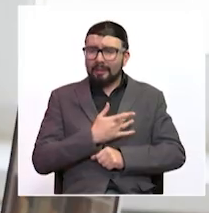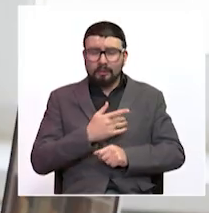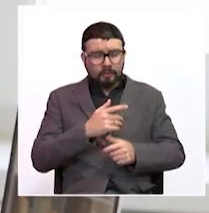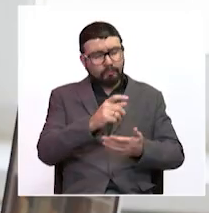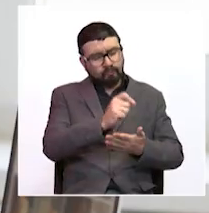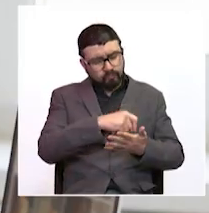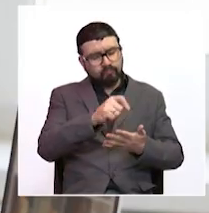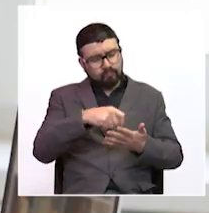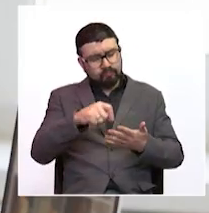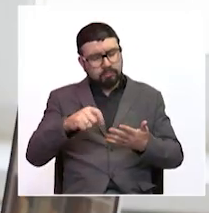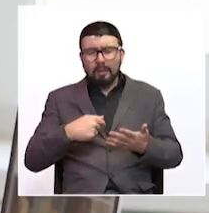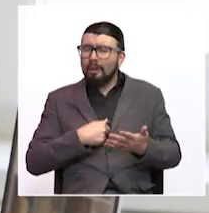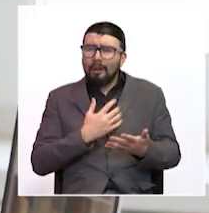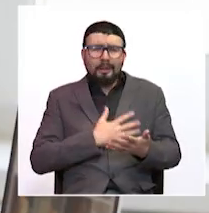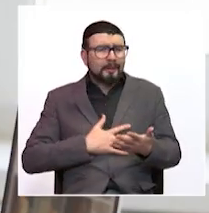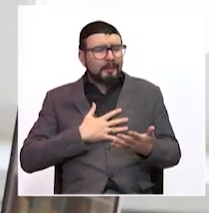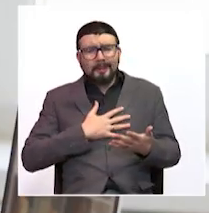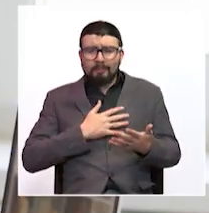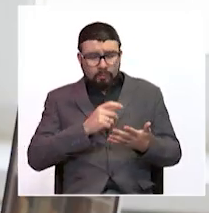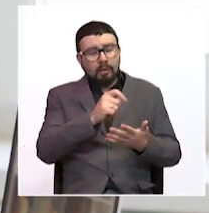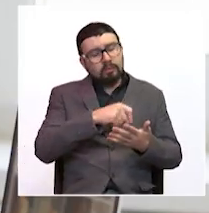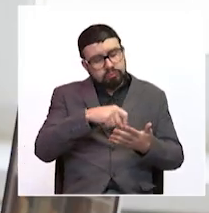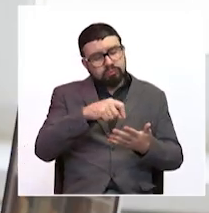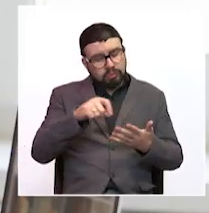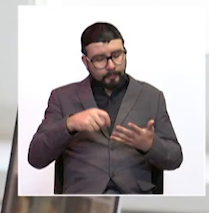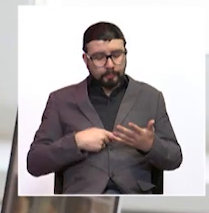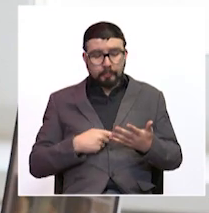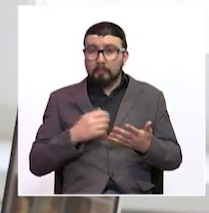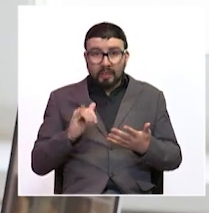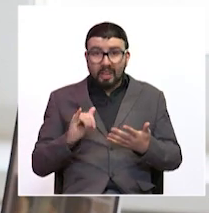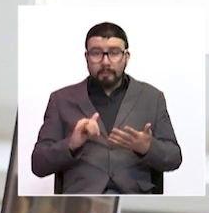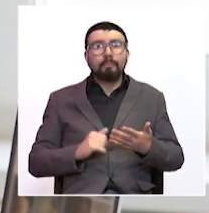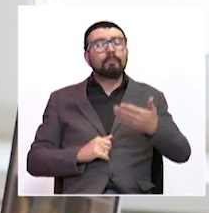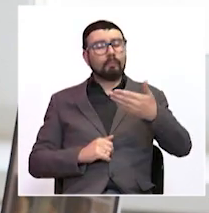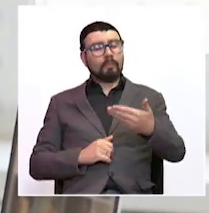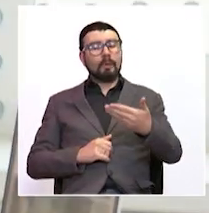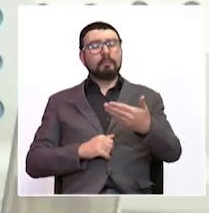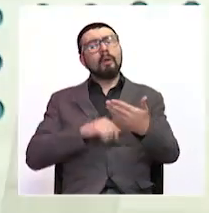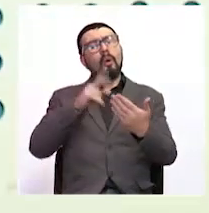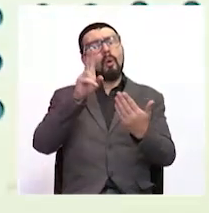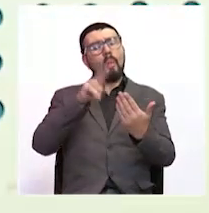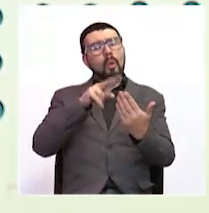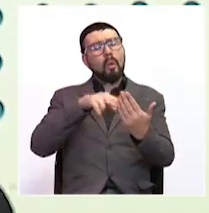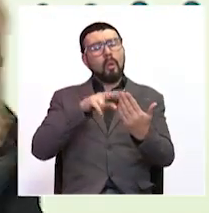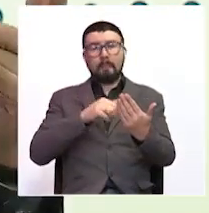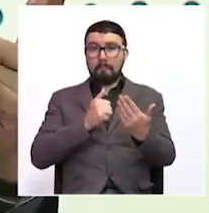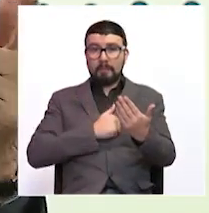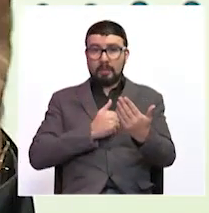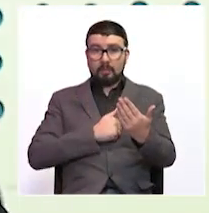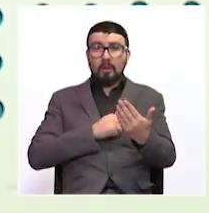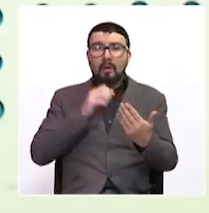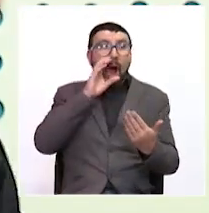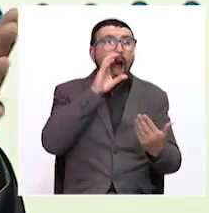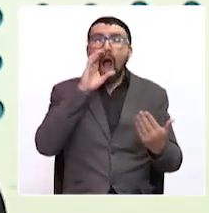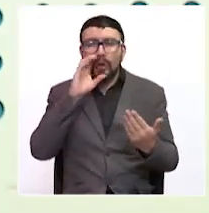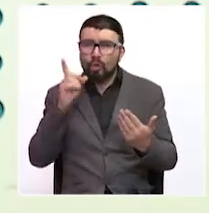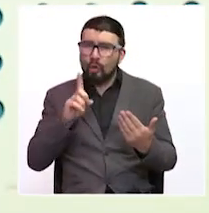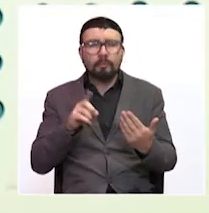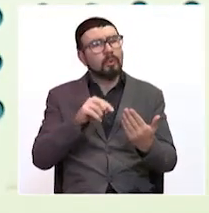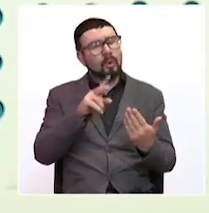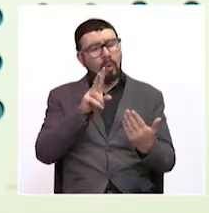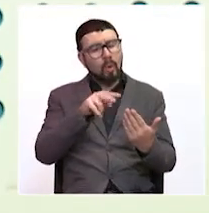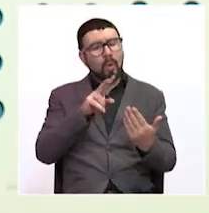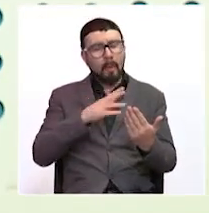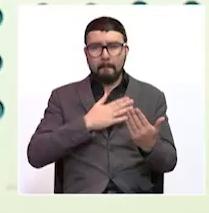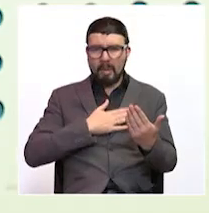de que termine de escribirlo léalo en un tono audible para usted no es para toda la gente o para toda la